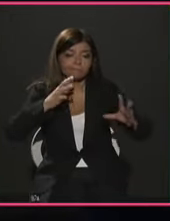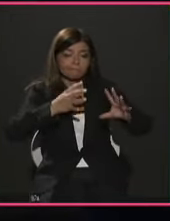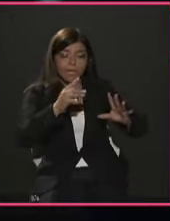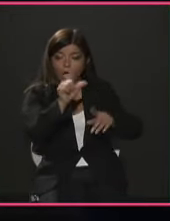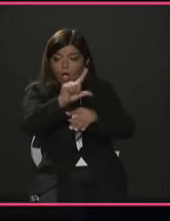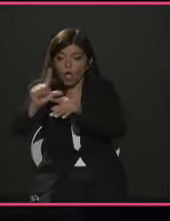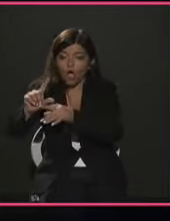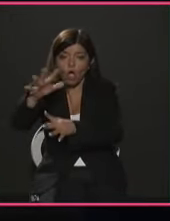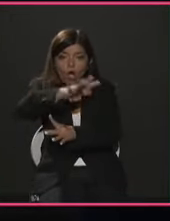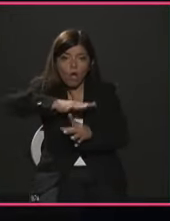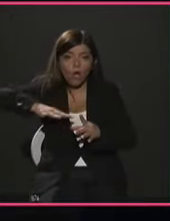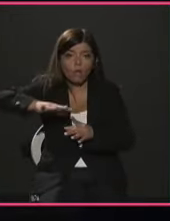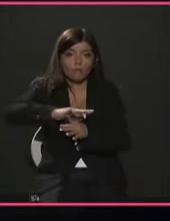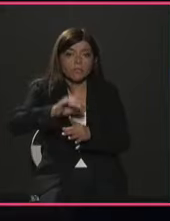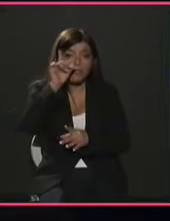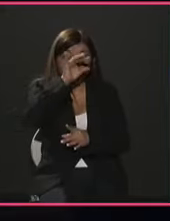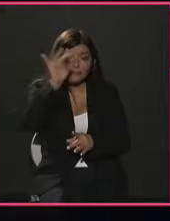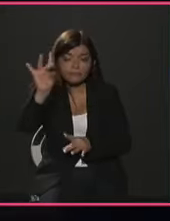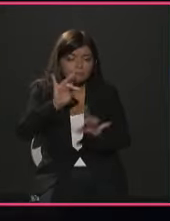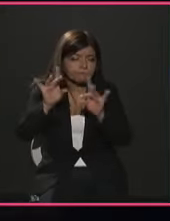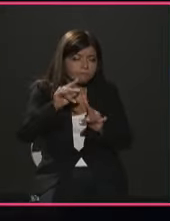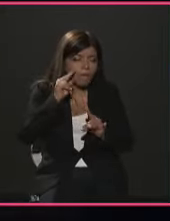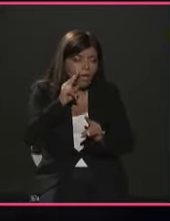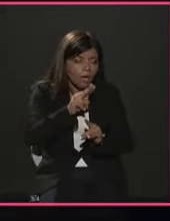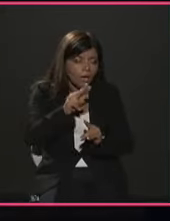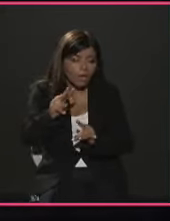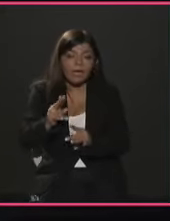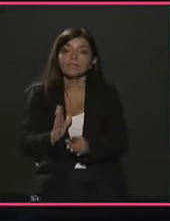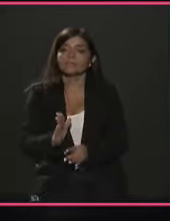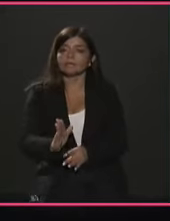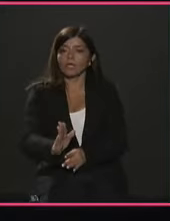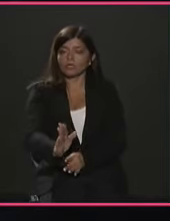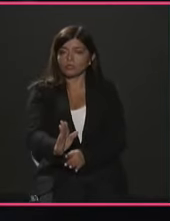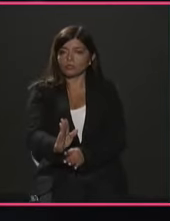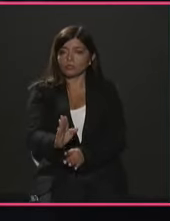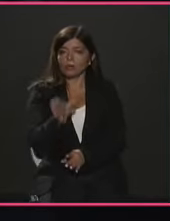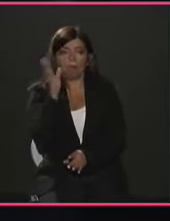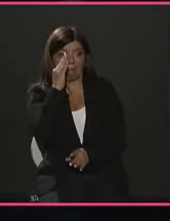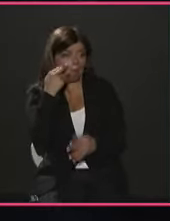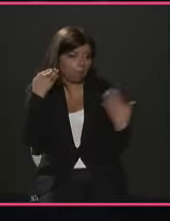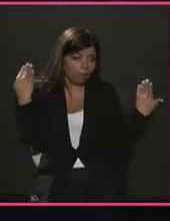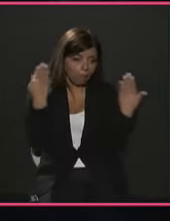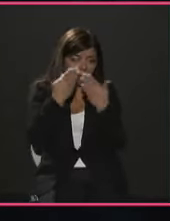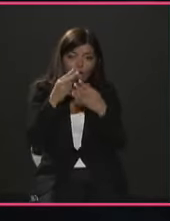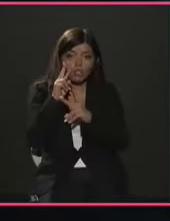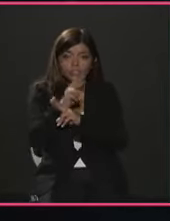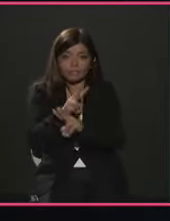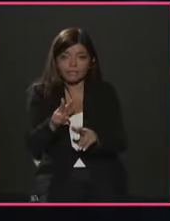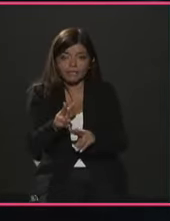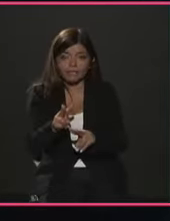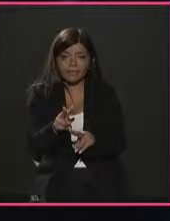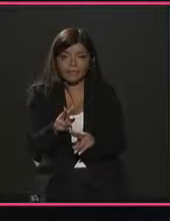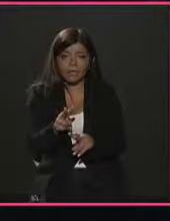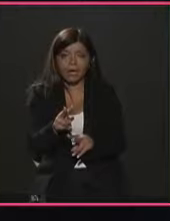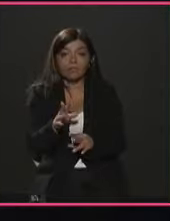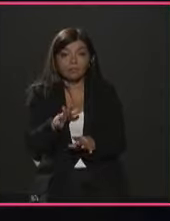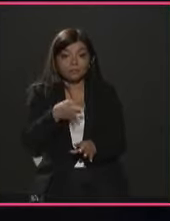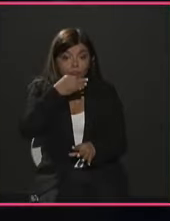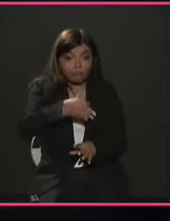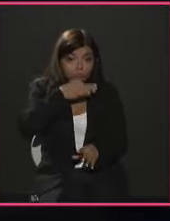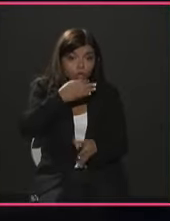que son difíciles de encontrar o que se mantienen intencionalmente invisibles y voy a compartir alguno de mis